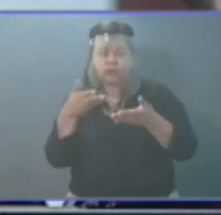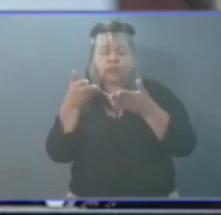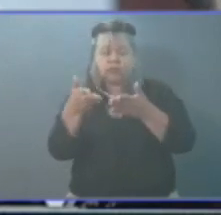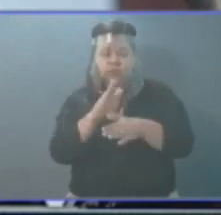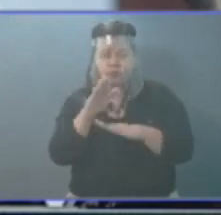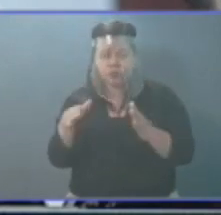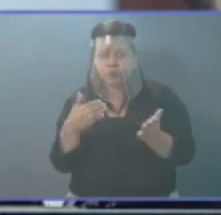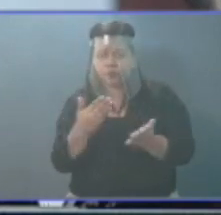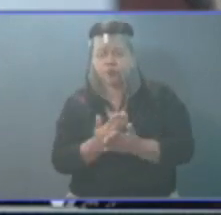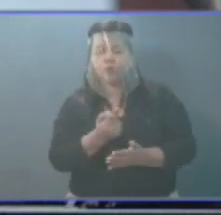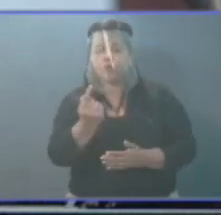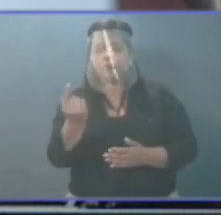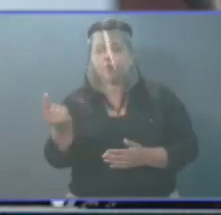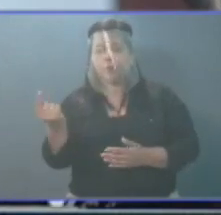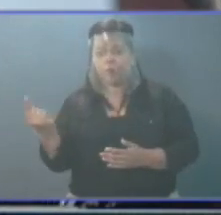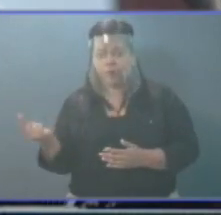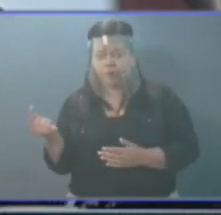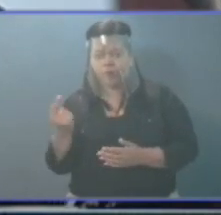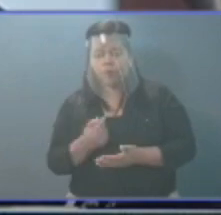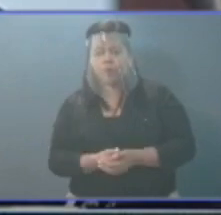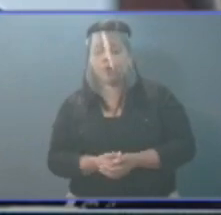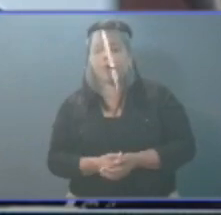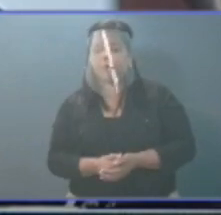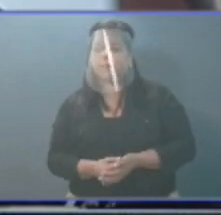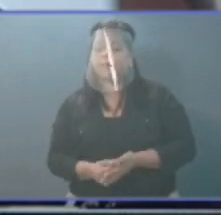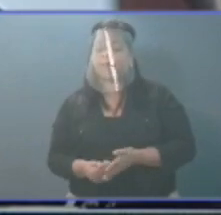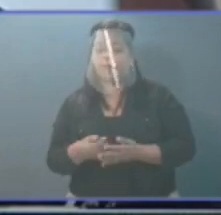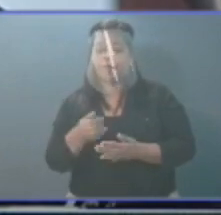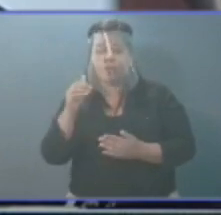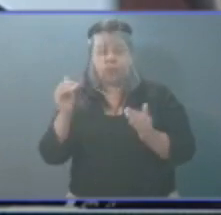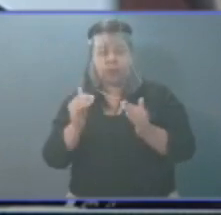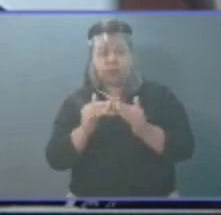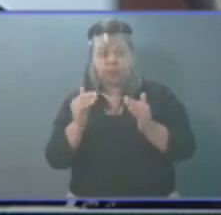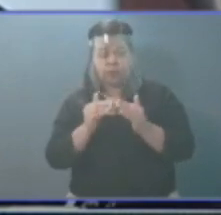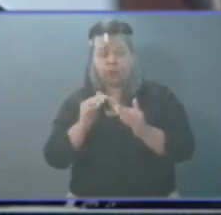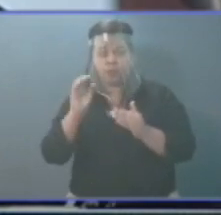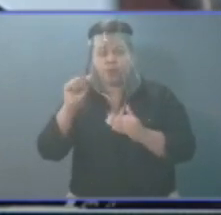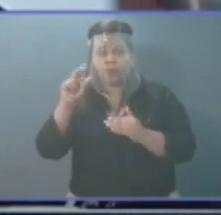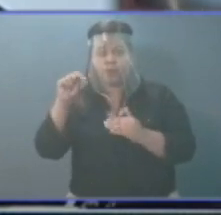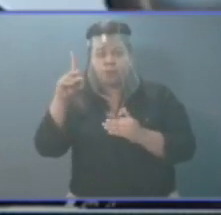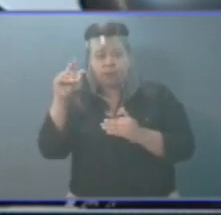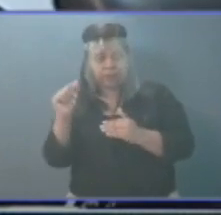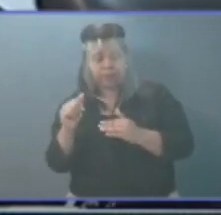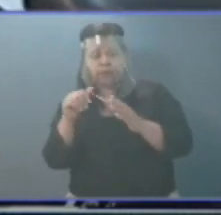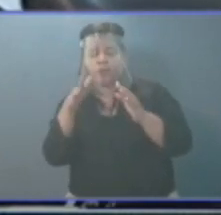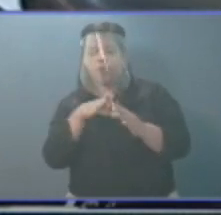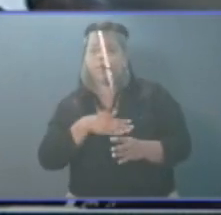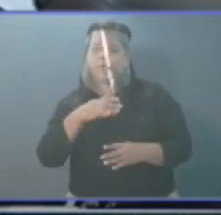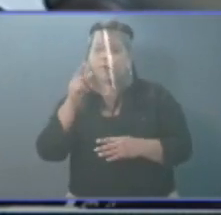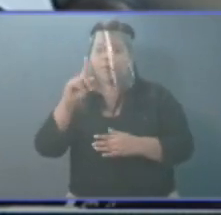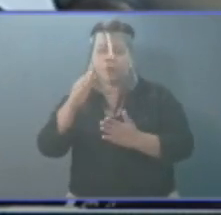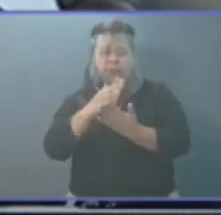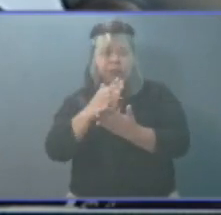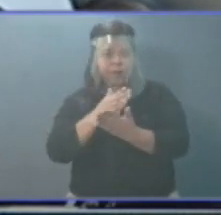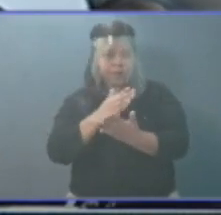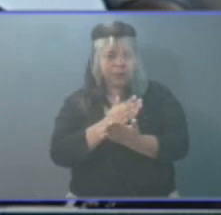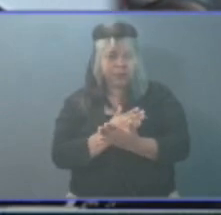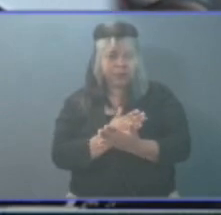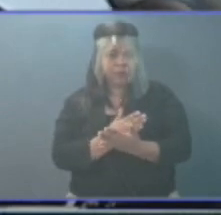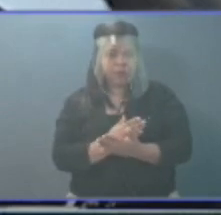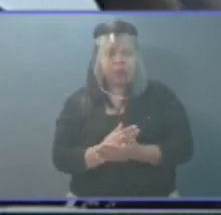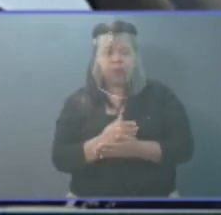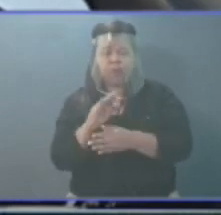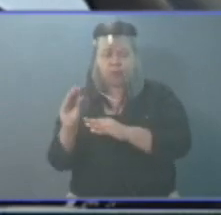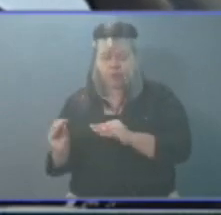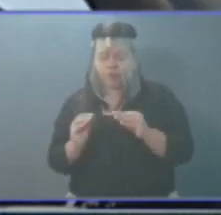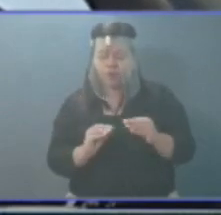a los habitantes de la República de acueductos y alcantarillados mediante la planificación, financiación,